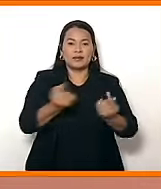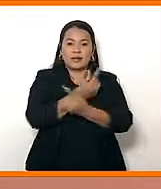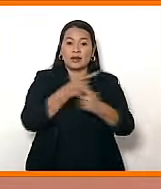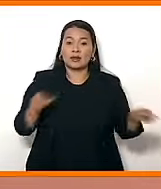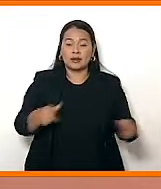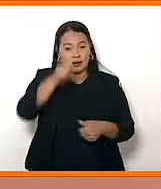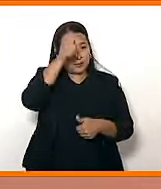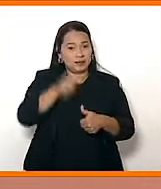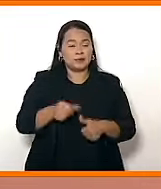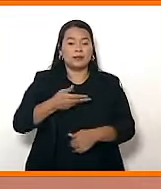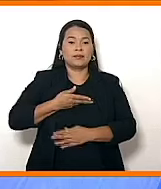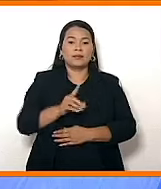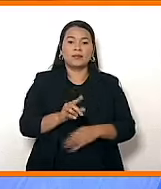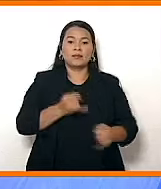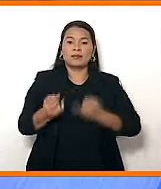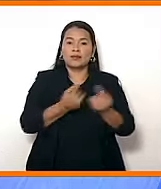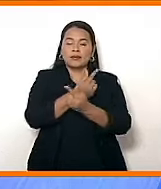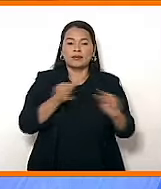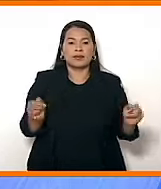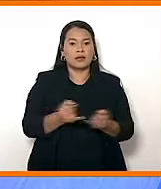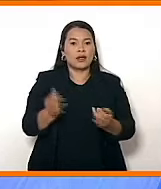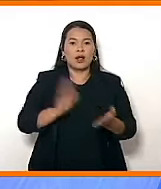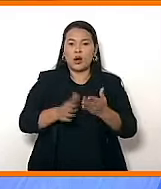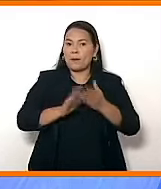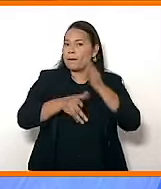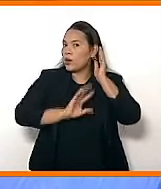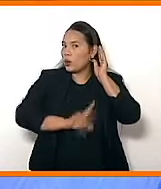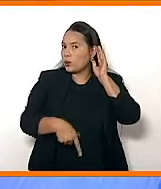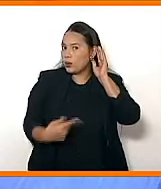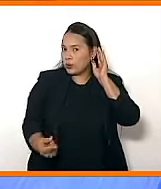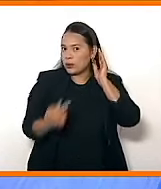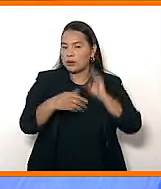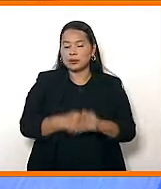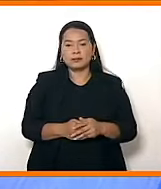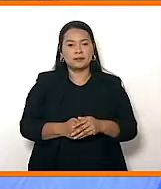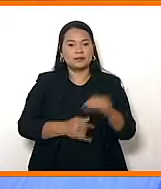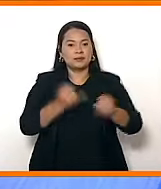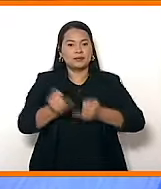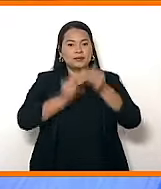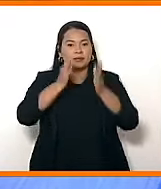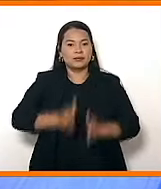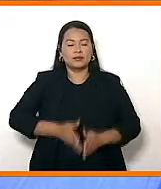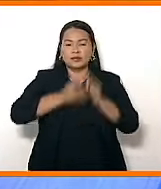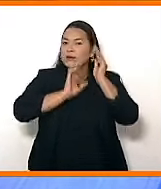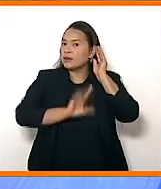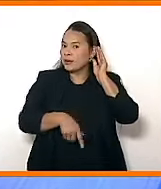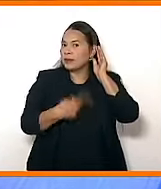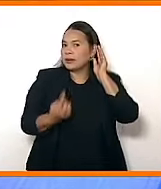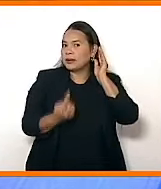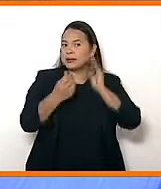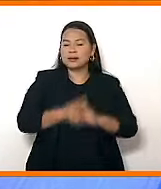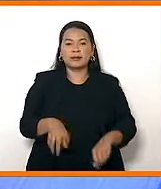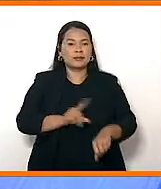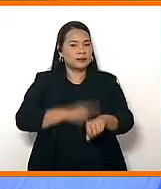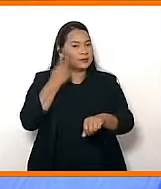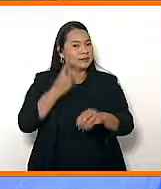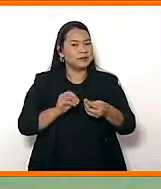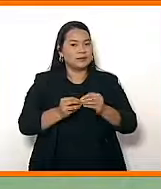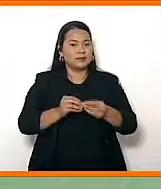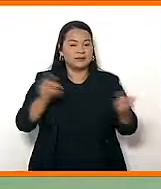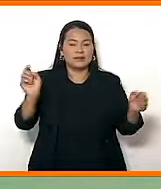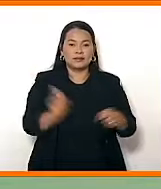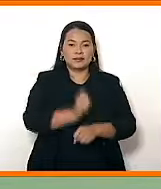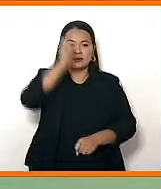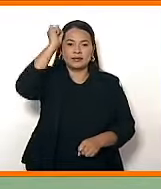Recuerda que tenés una jugada gratis por el mismo monto que invertiste en diaria, y si sos jugador para más uno, vamos a conocer ese